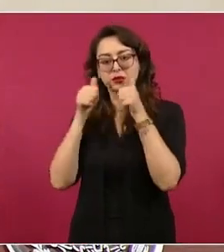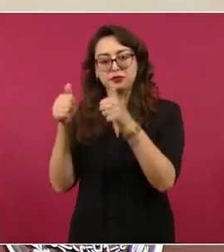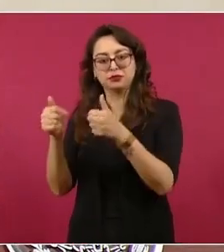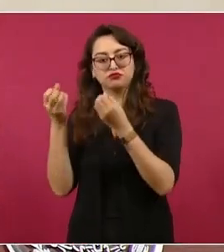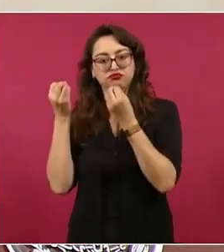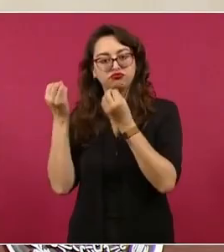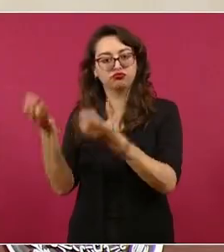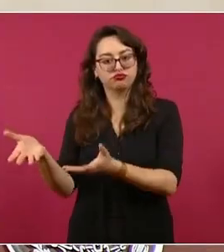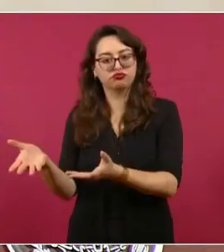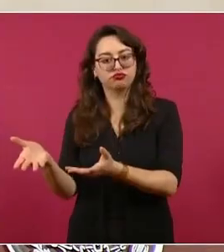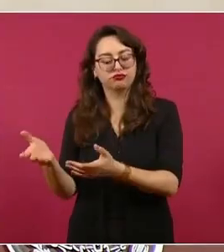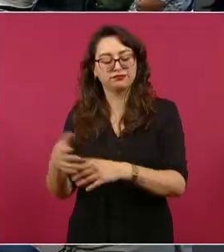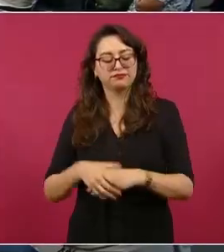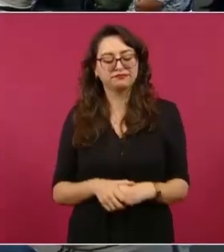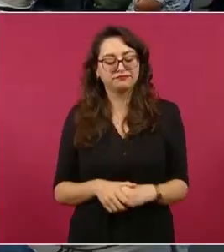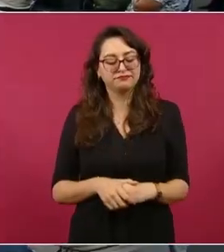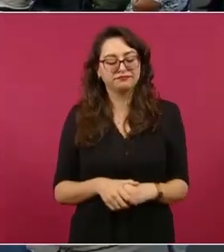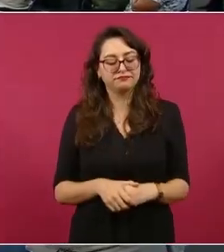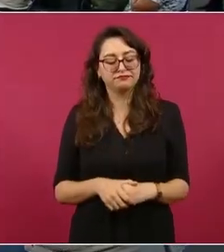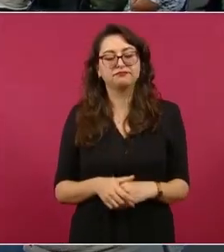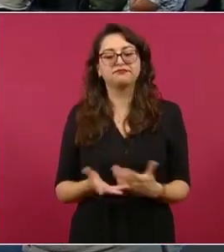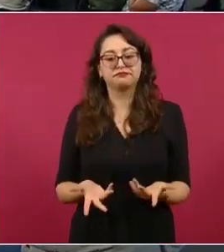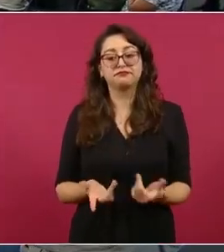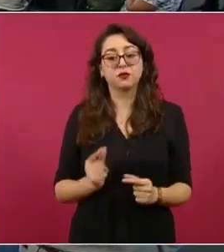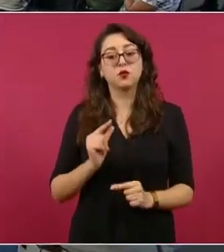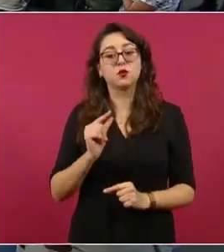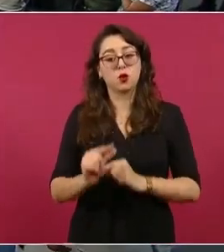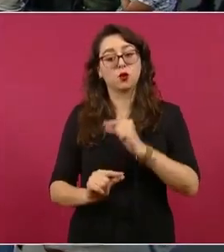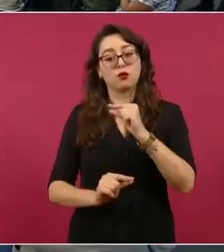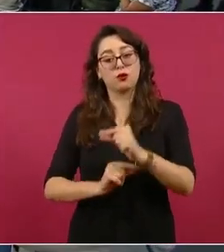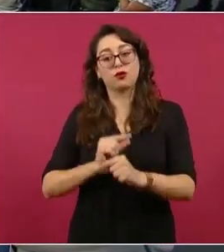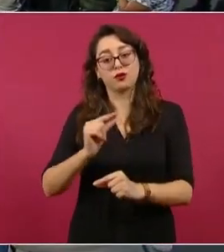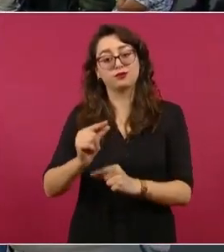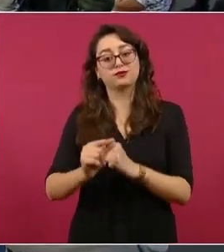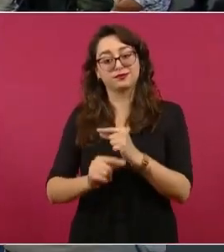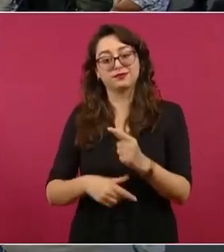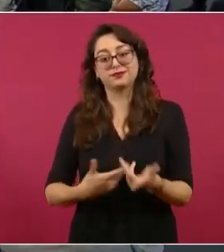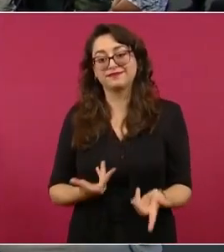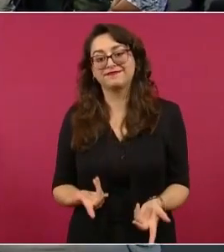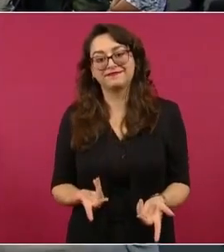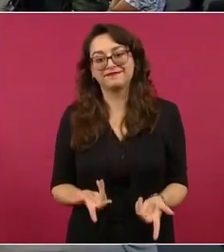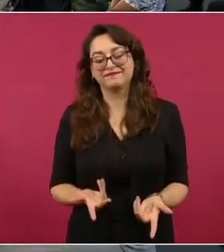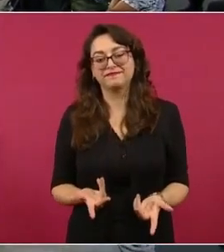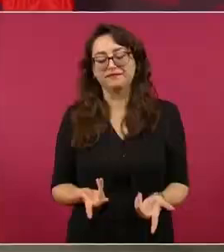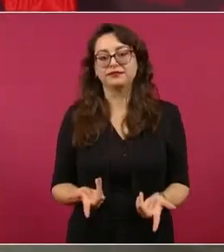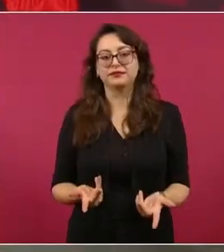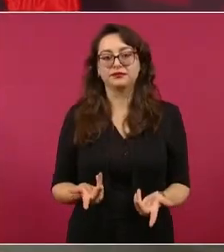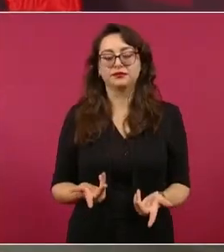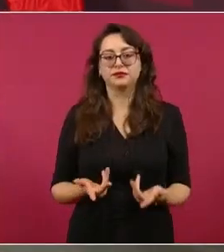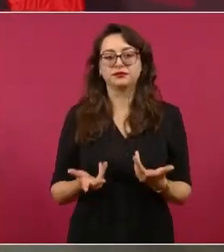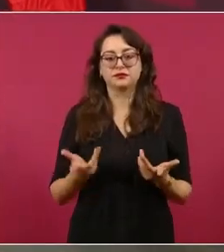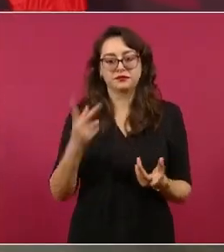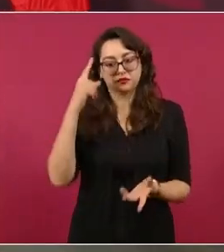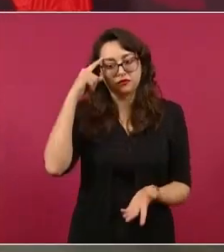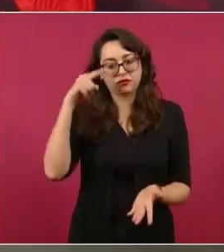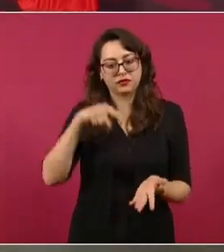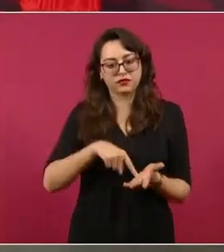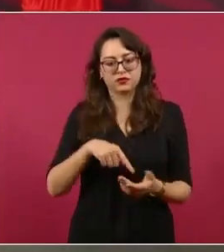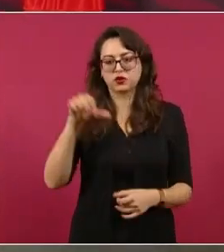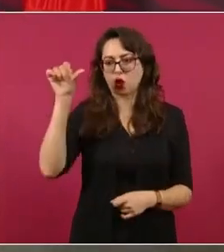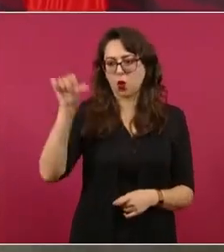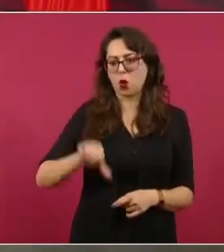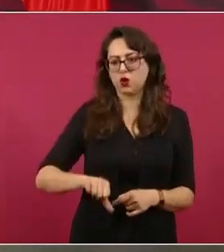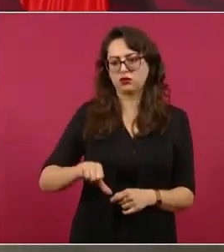mismo lo estás señalando, poco a poco se va a ir informando incluso en el transcurso del